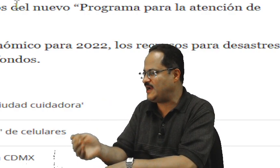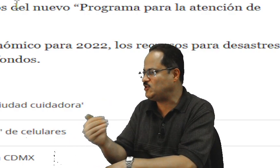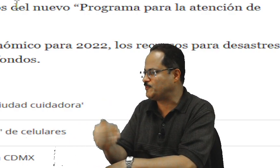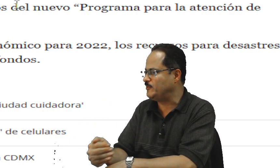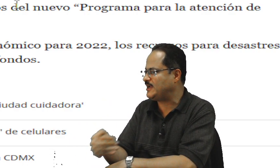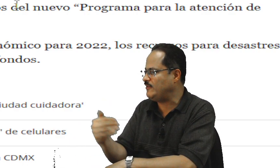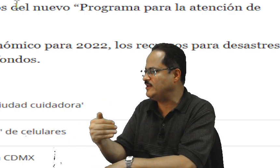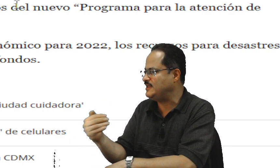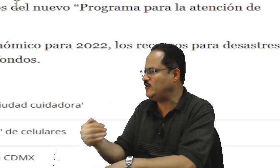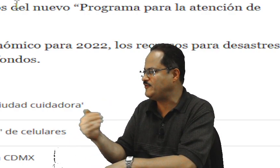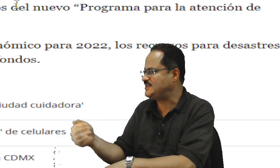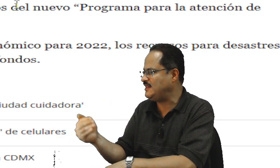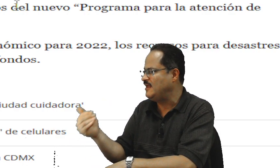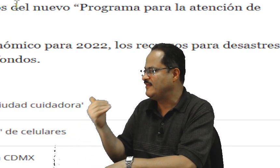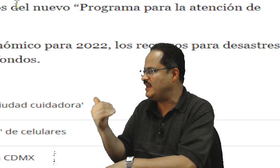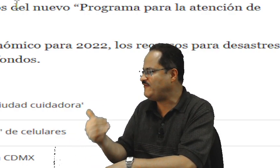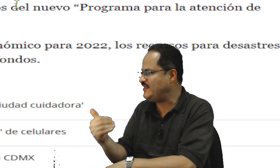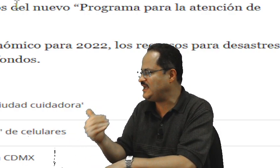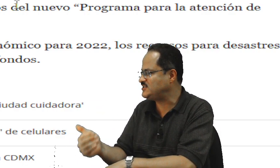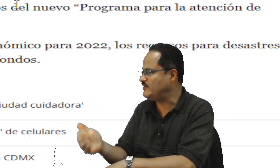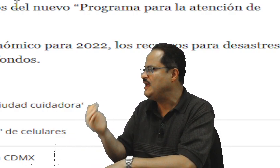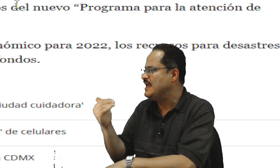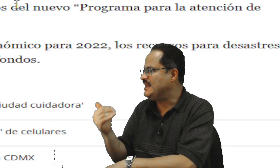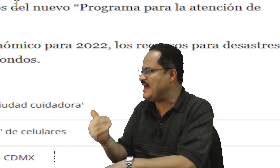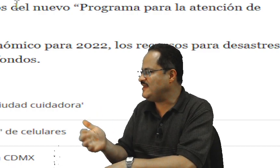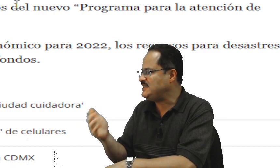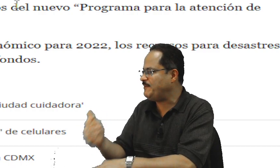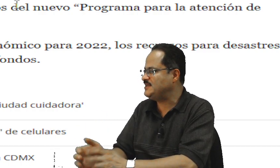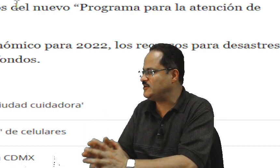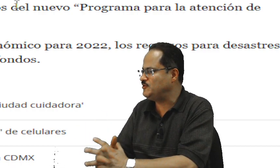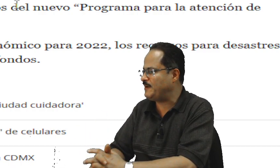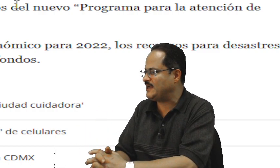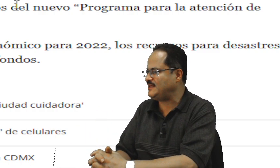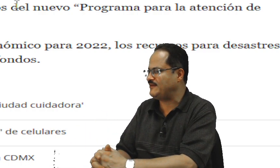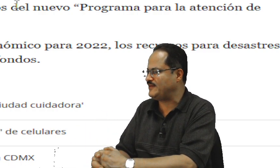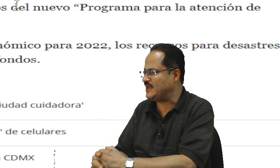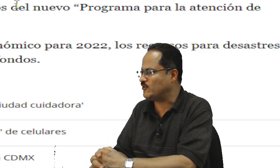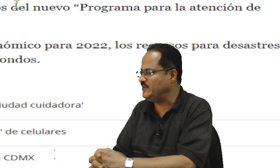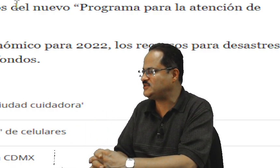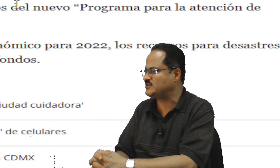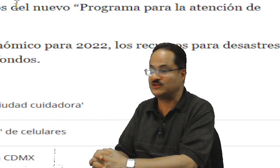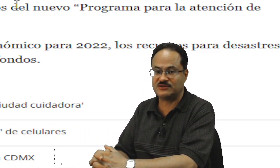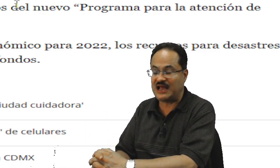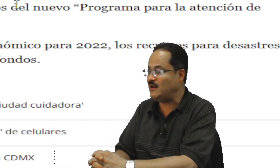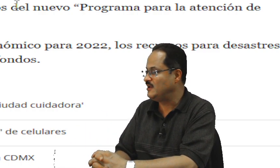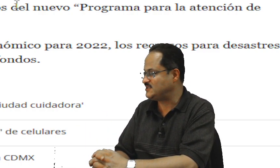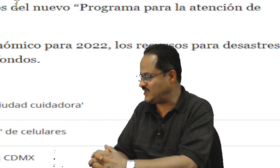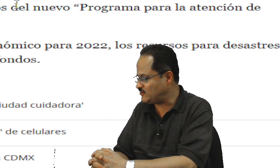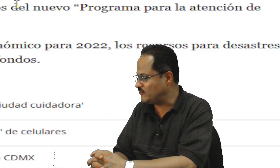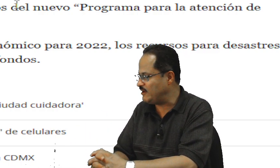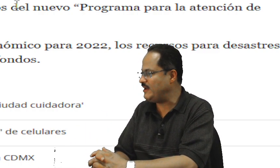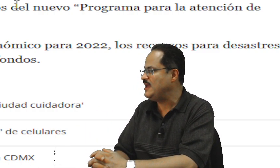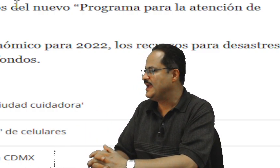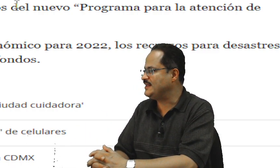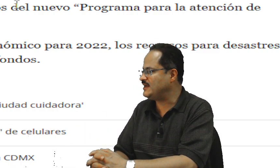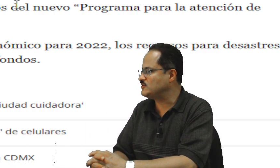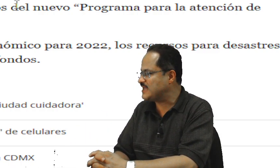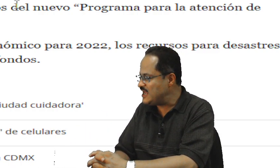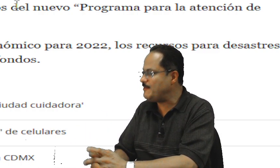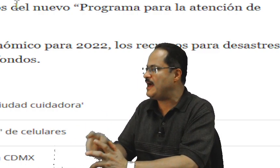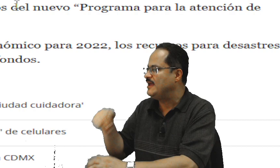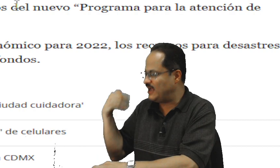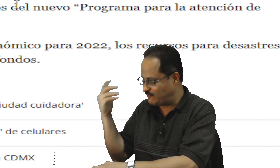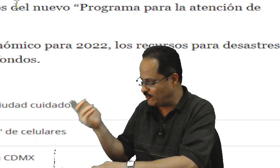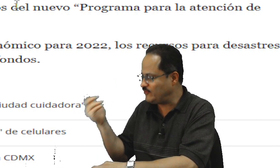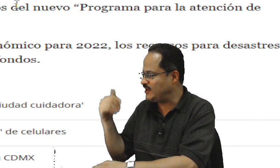por decreto publicado en el diario oficial de la federación la desaparición de un paquete de fideicomisos en total 109 entre los que